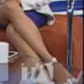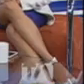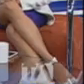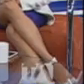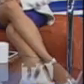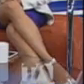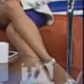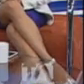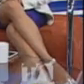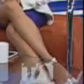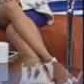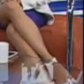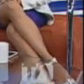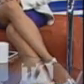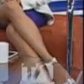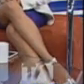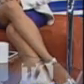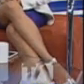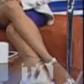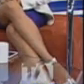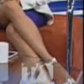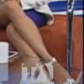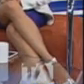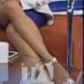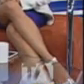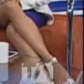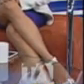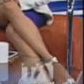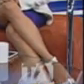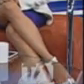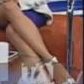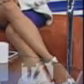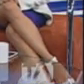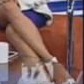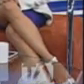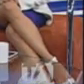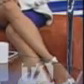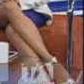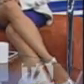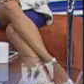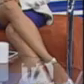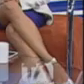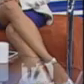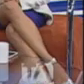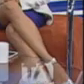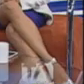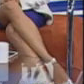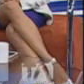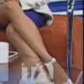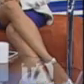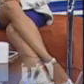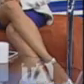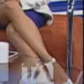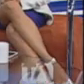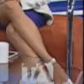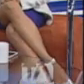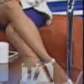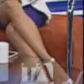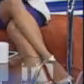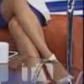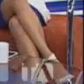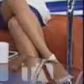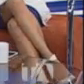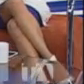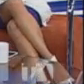cientos de dólares. Hay que ver qué es la prioridad, ¿no? Y pedimos pues atender el requerimiento de estos ciudadanos porque sobre todo en época de lluvias, mire cómo se pone la